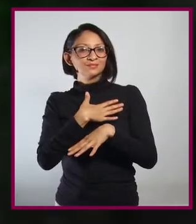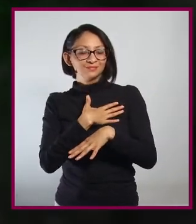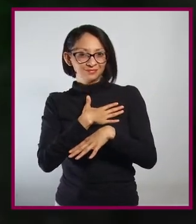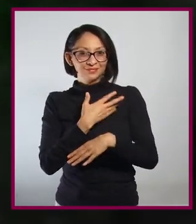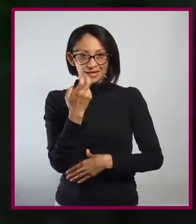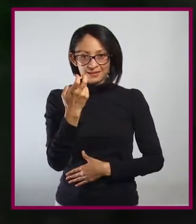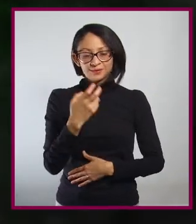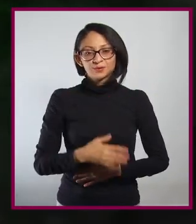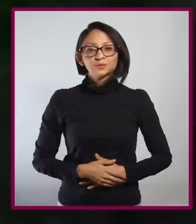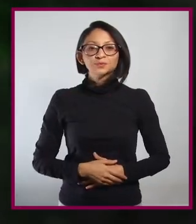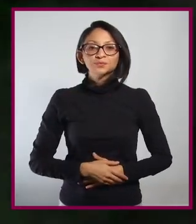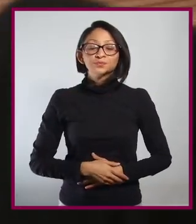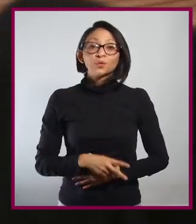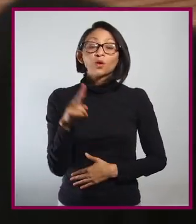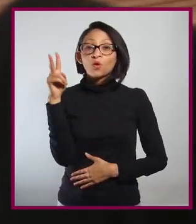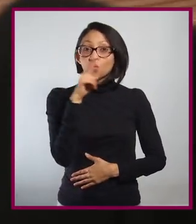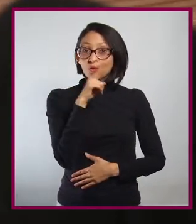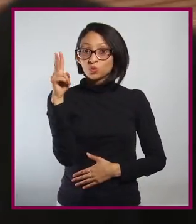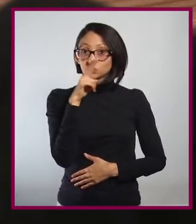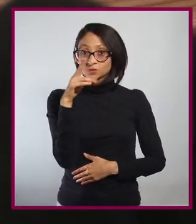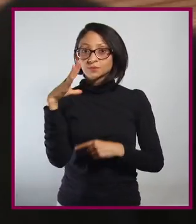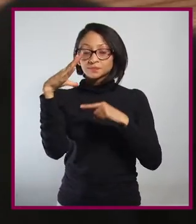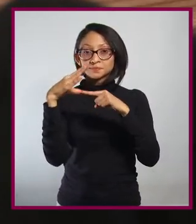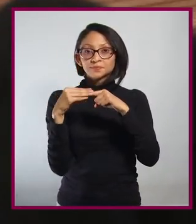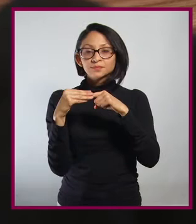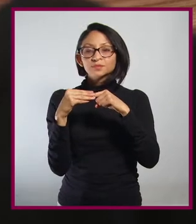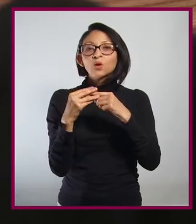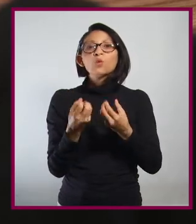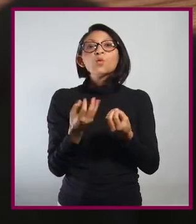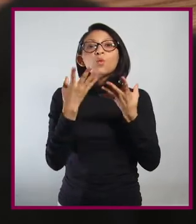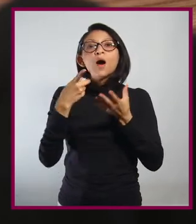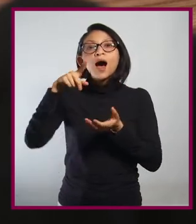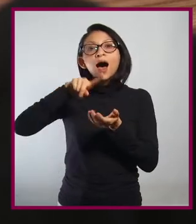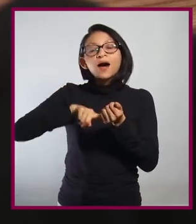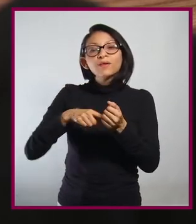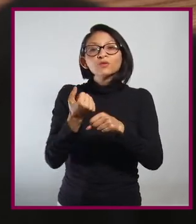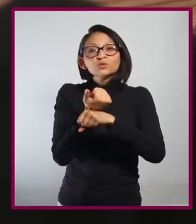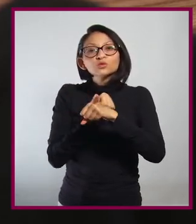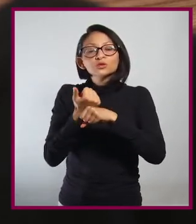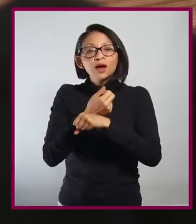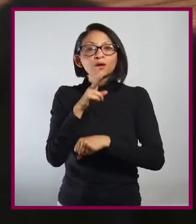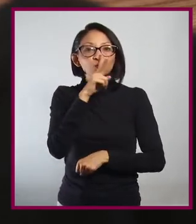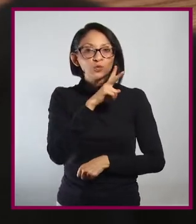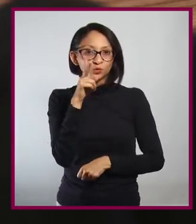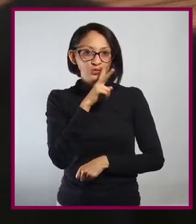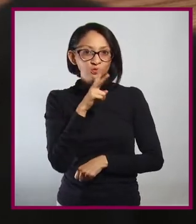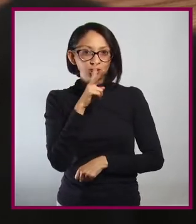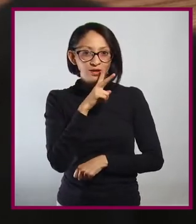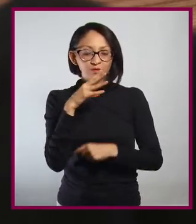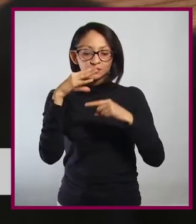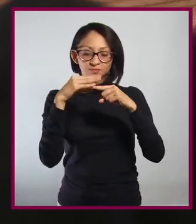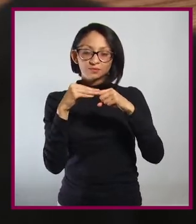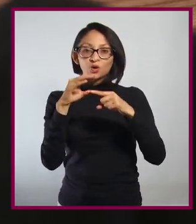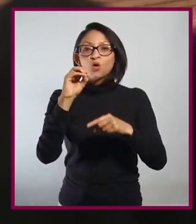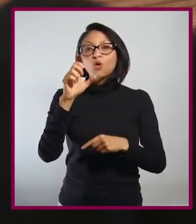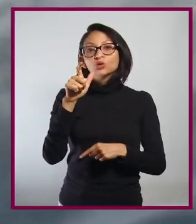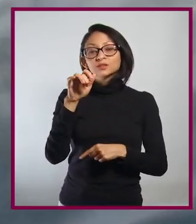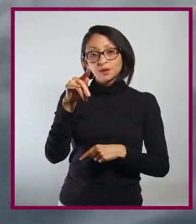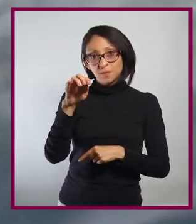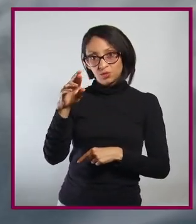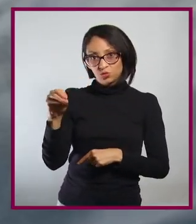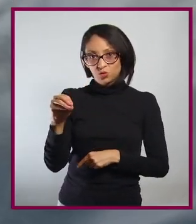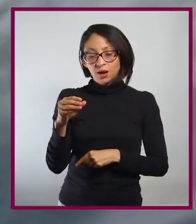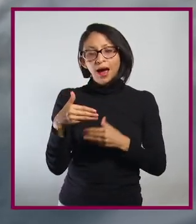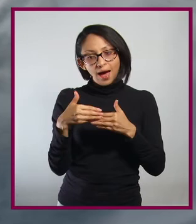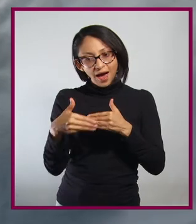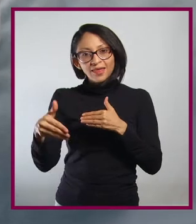corazón bombeó la sangre. La oximetría de pulso mide el nivel de oxígeno en la sangre. Se mide a través de un oxímetro.